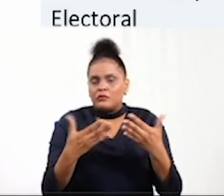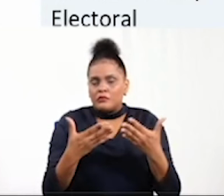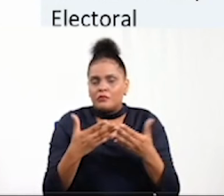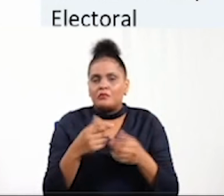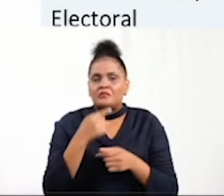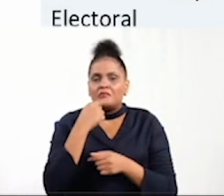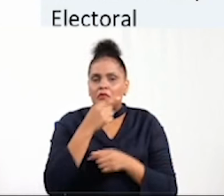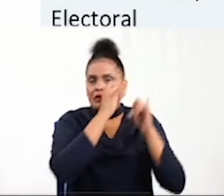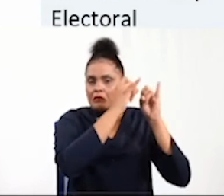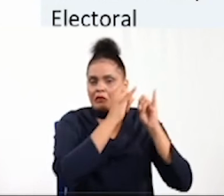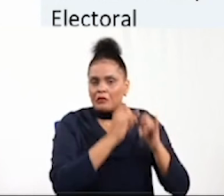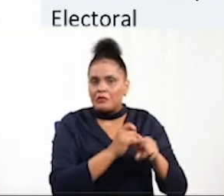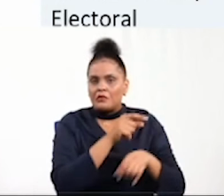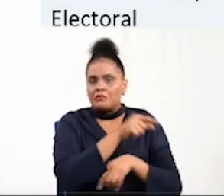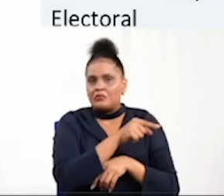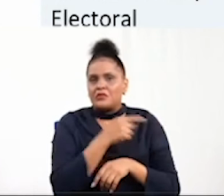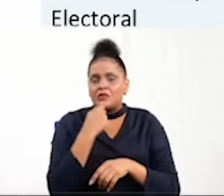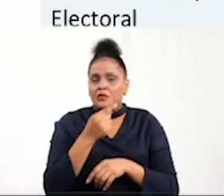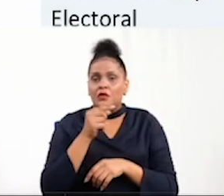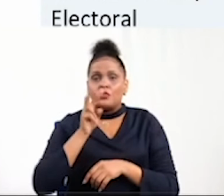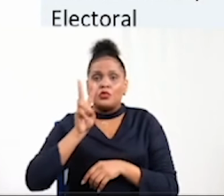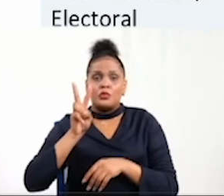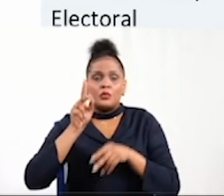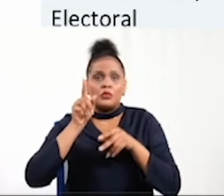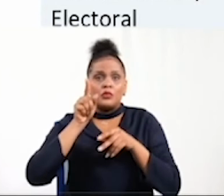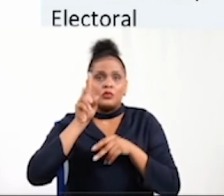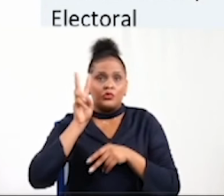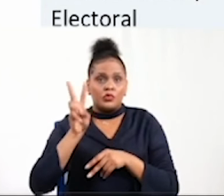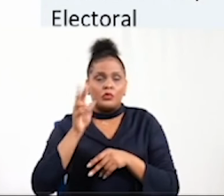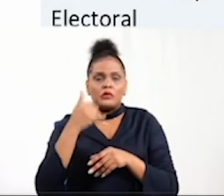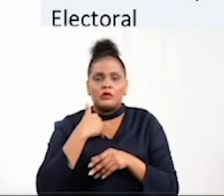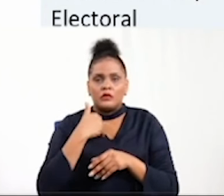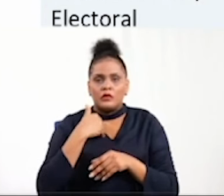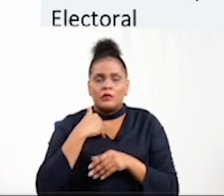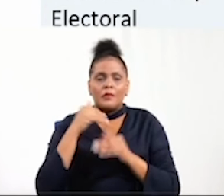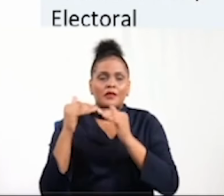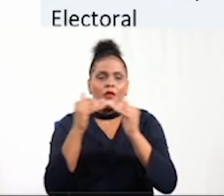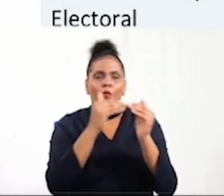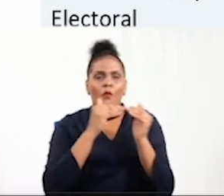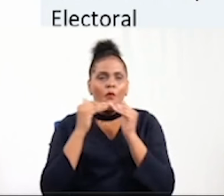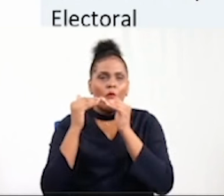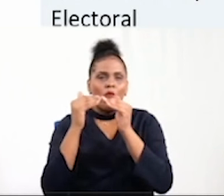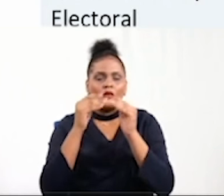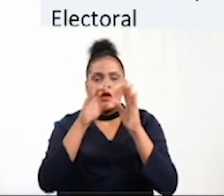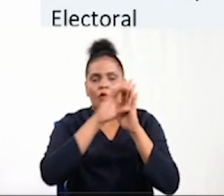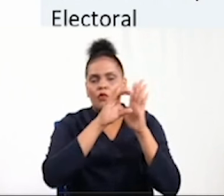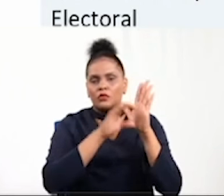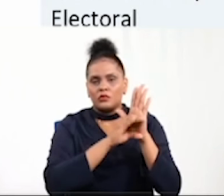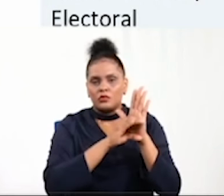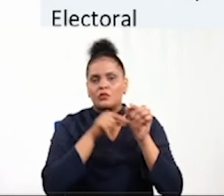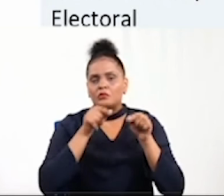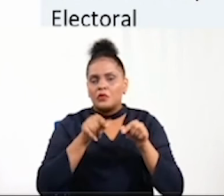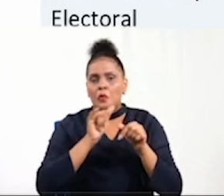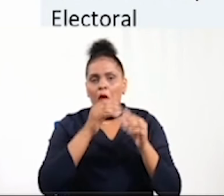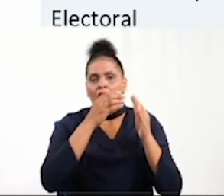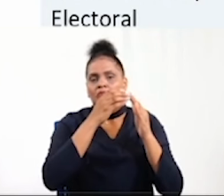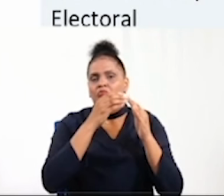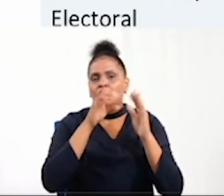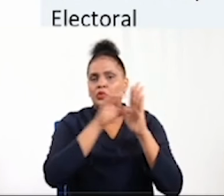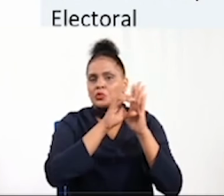en uno de dos de ellos es la inclusión del principio de igualdad en la constitución y la existencia de una ley de igualdad